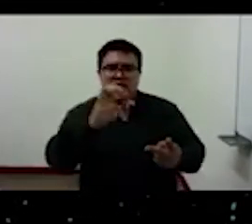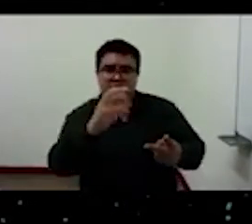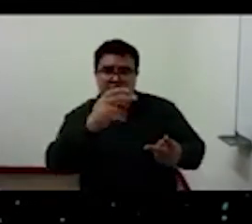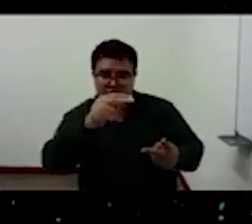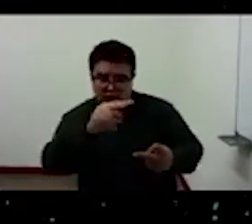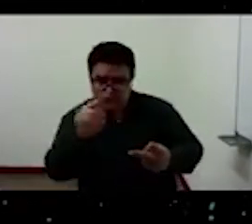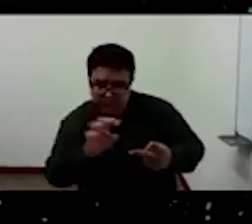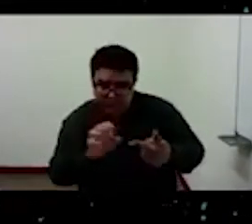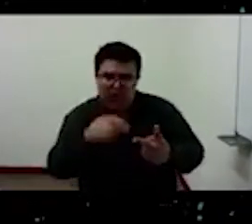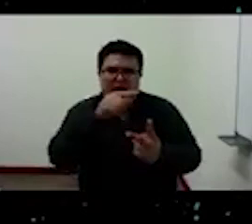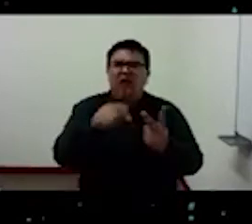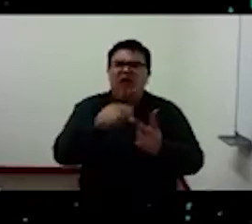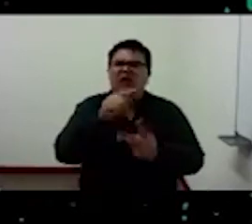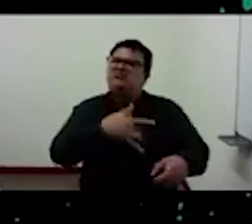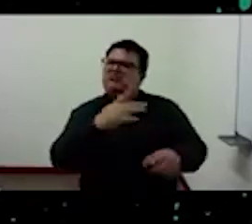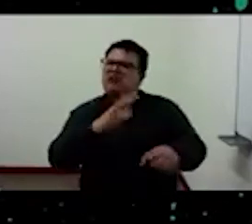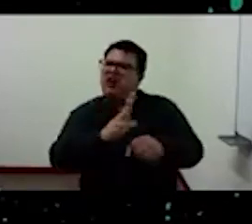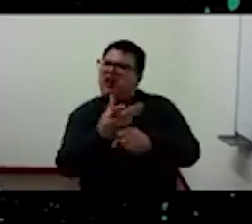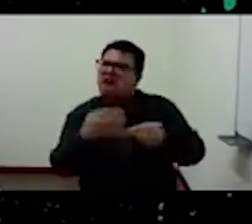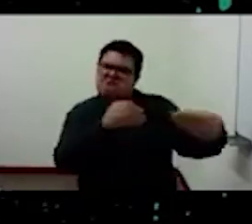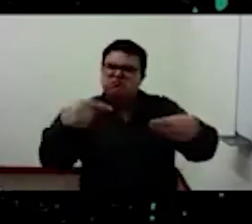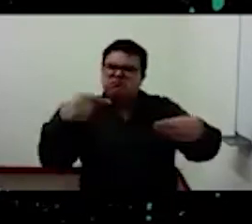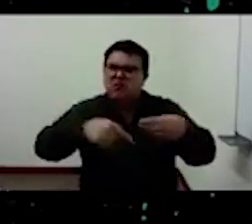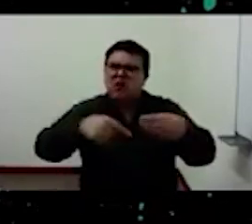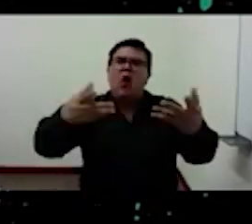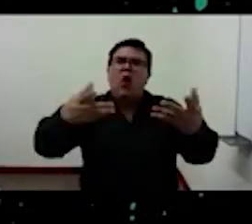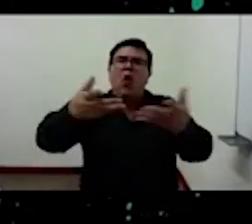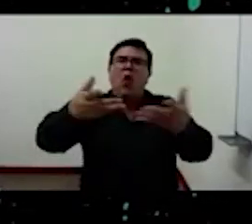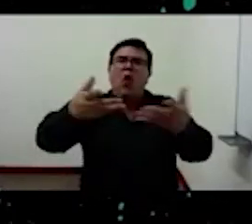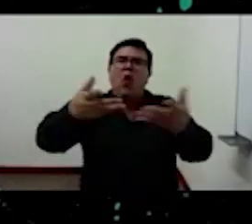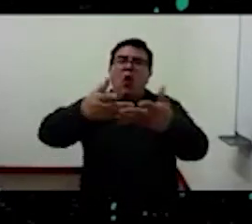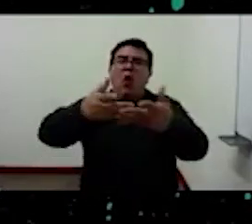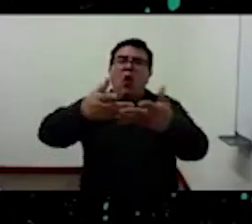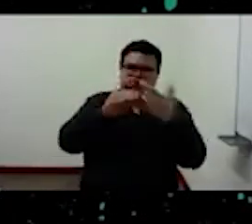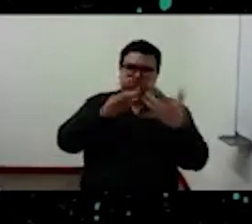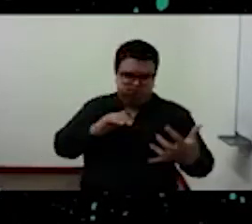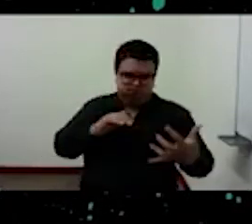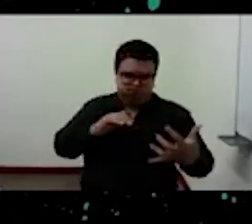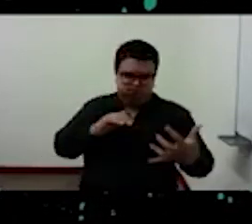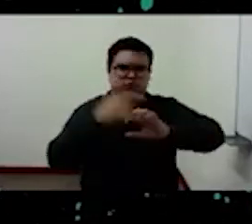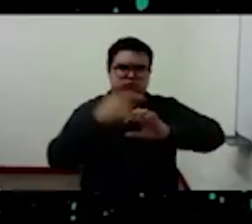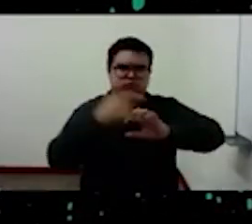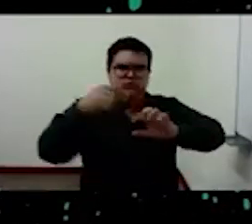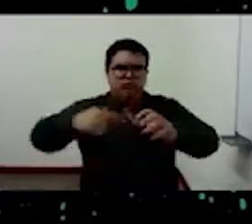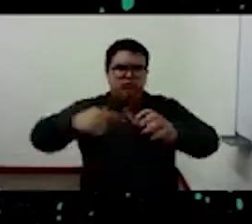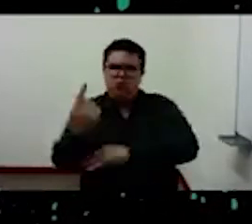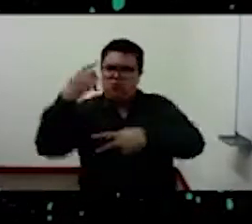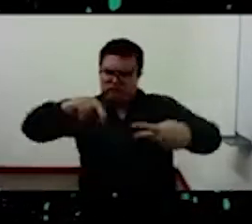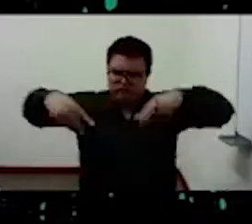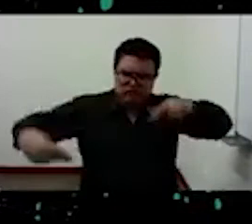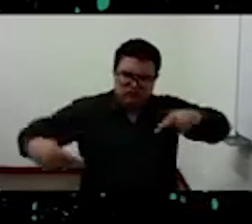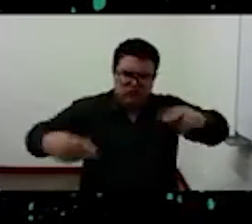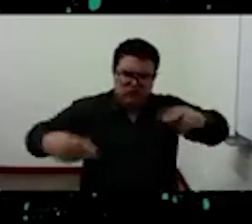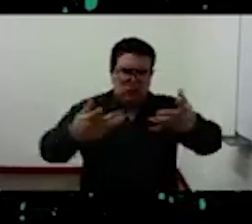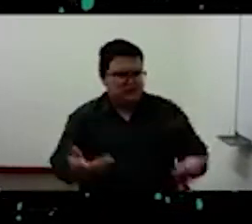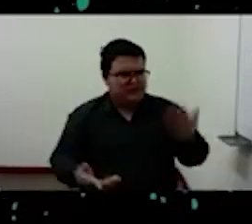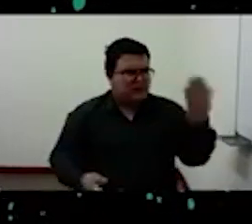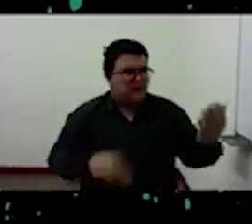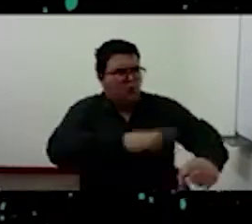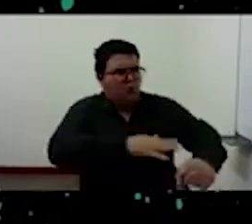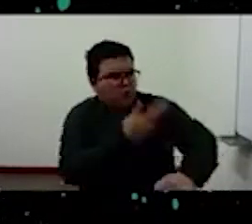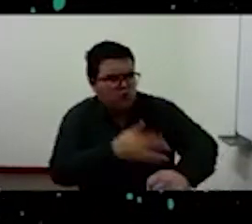llanamente la representación de la apariencia, lo plenamente apolíneo en contraposición con la música